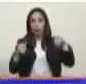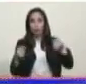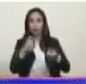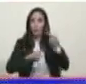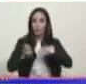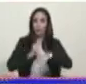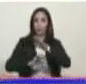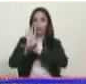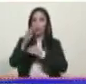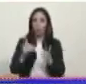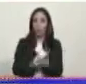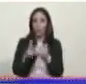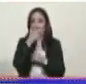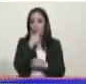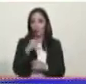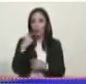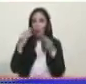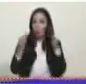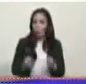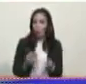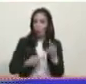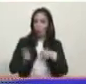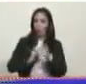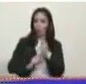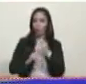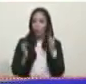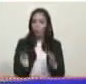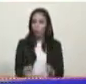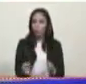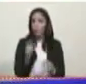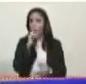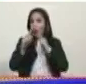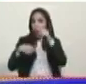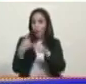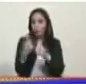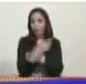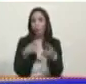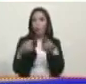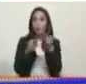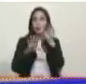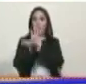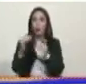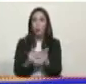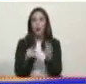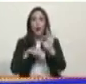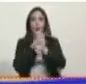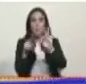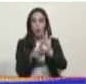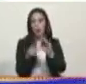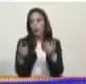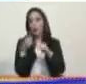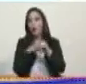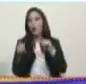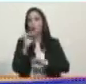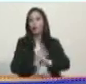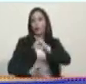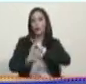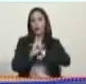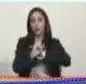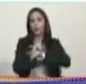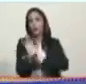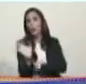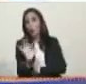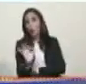5 mil en bolívares, al precio justo. Y los otros 5 mil me los vende en moneda internacional. O los vende